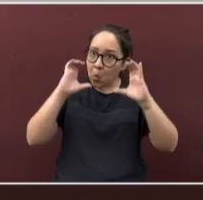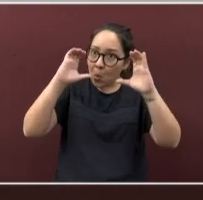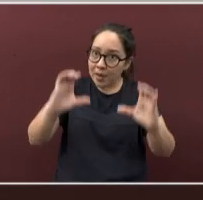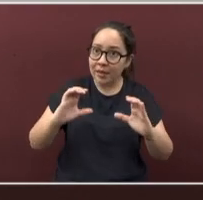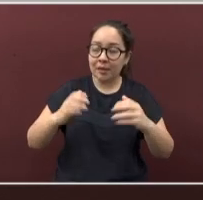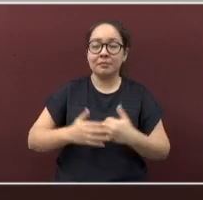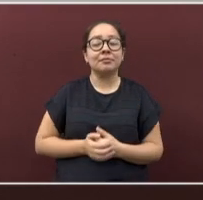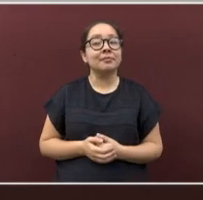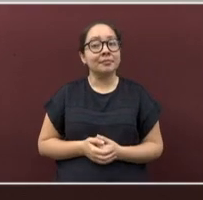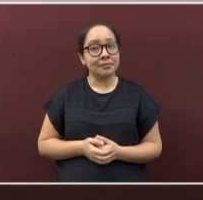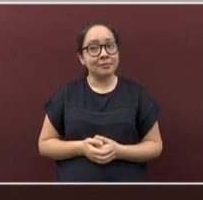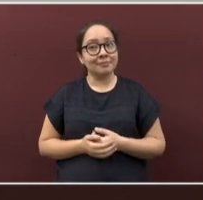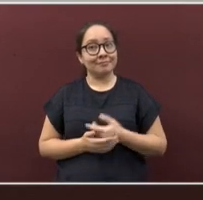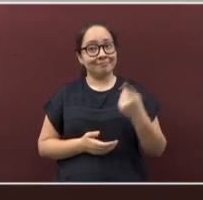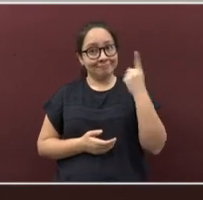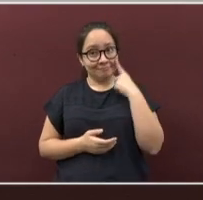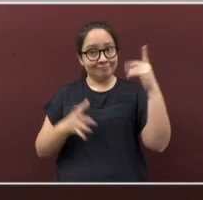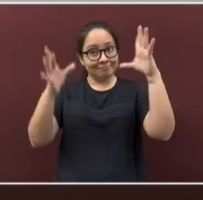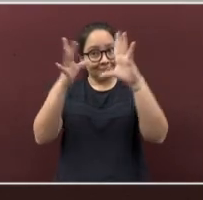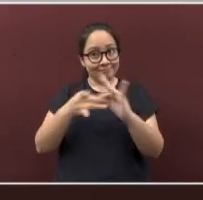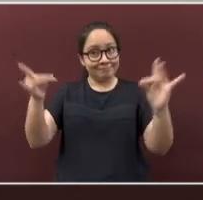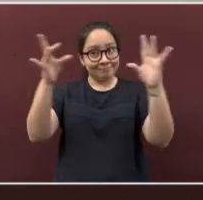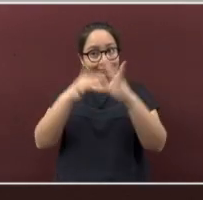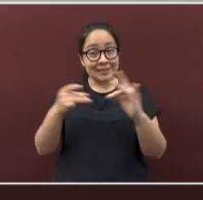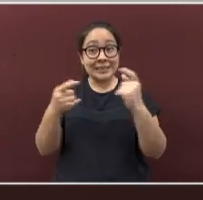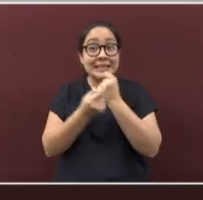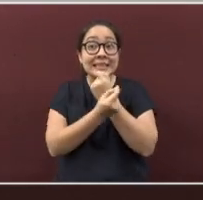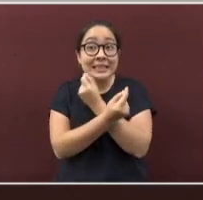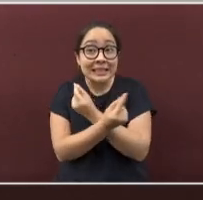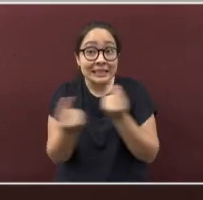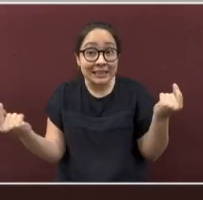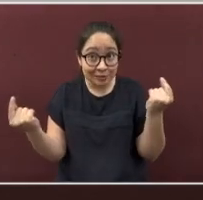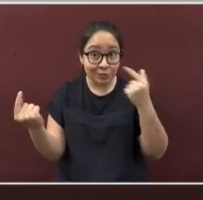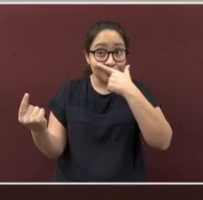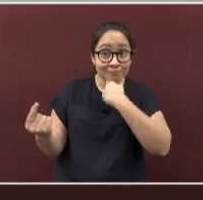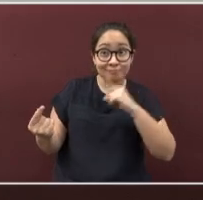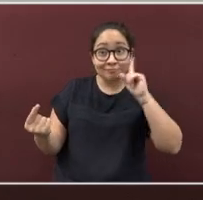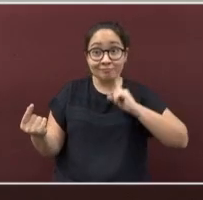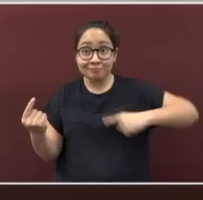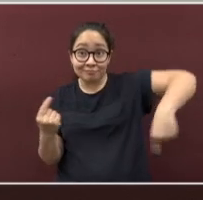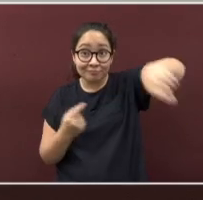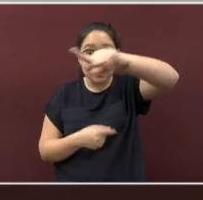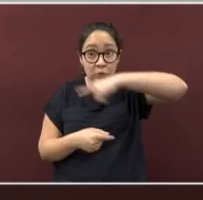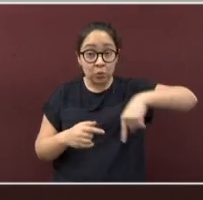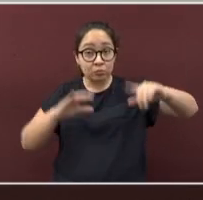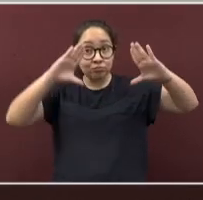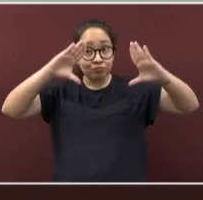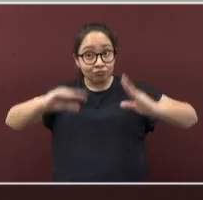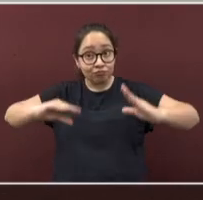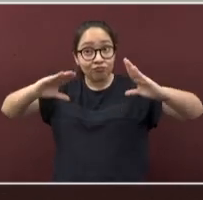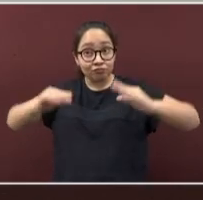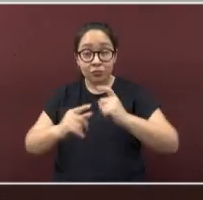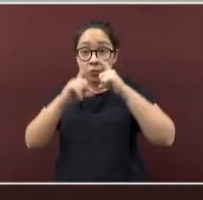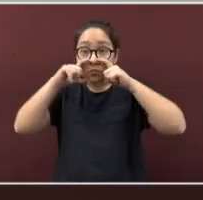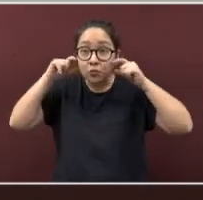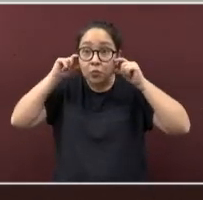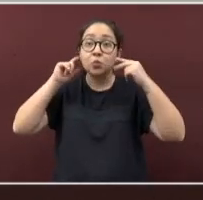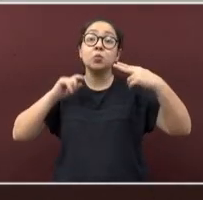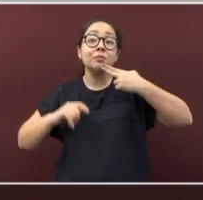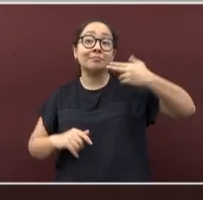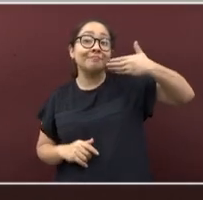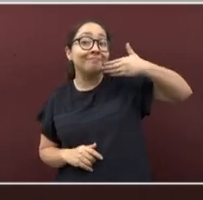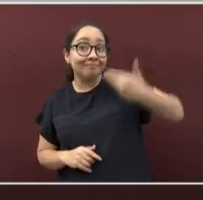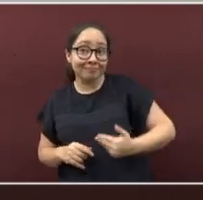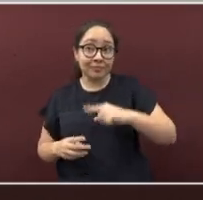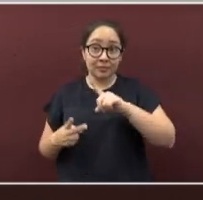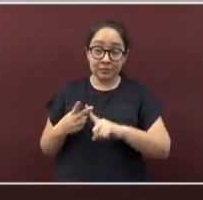que enseñen a los niños a llevar a cabo las medidas sanitarias el uso del cubreboca la sana